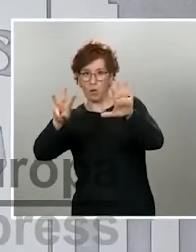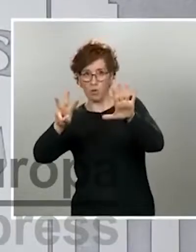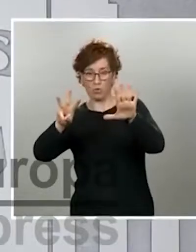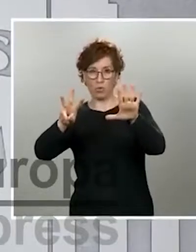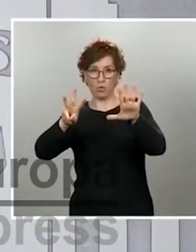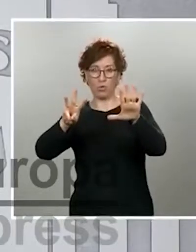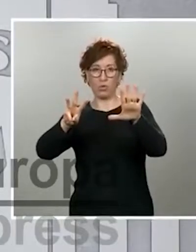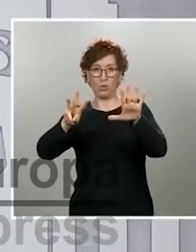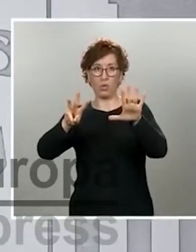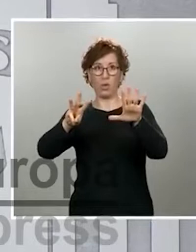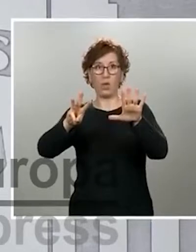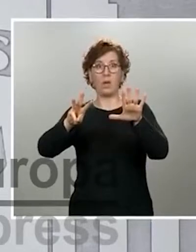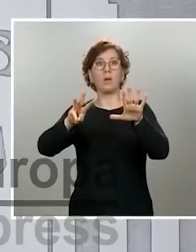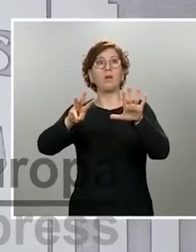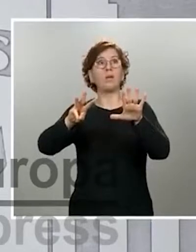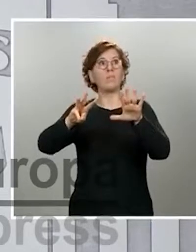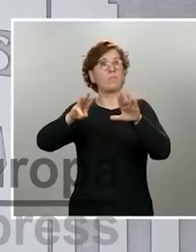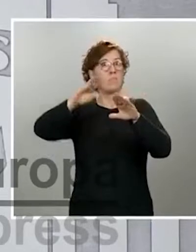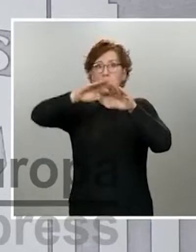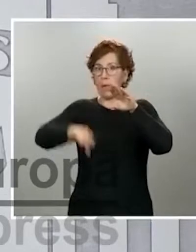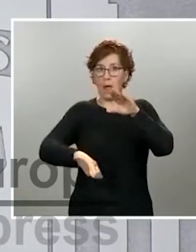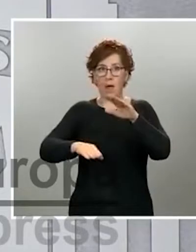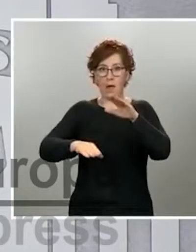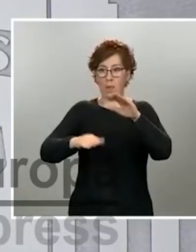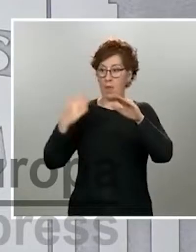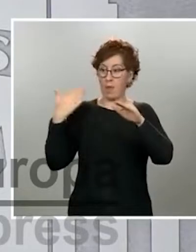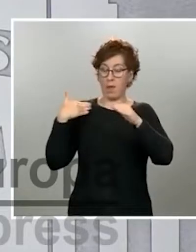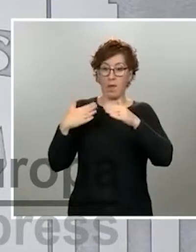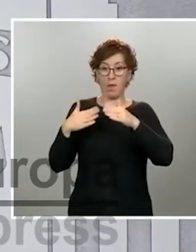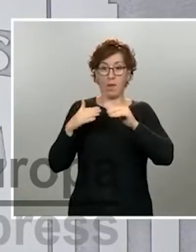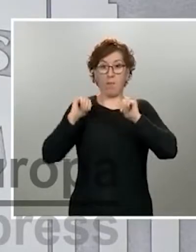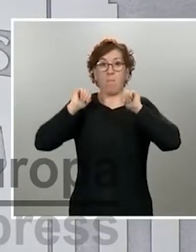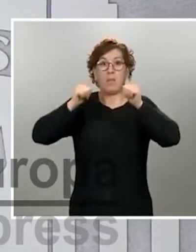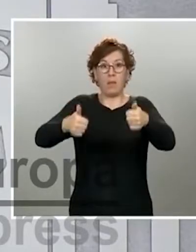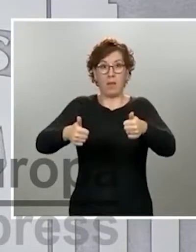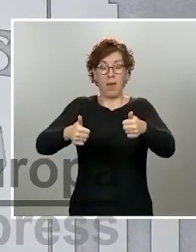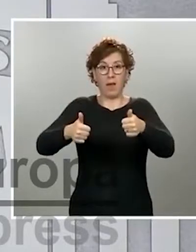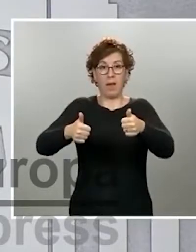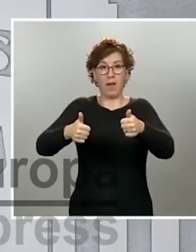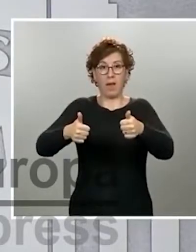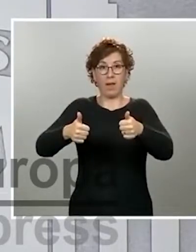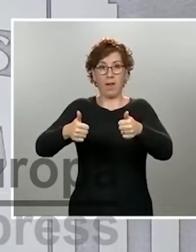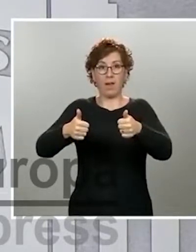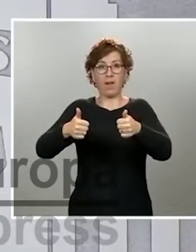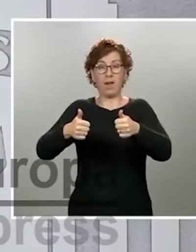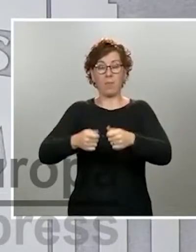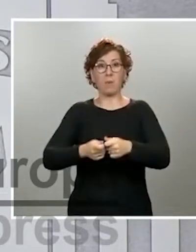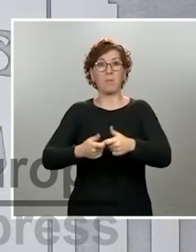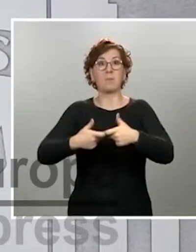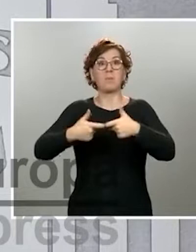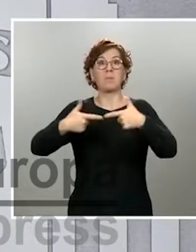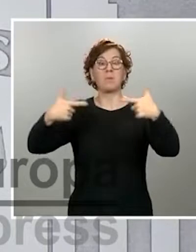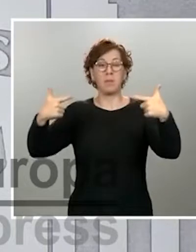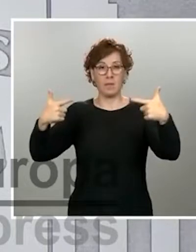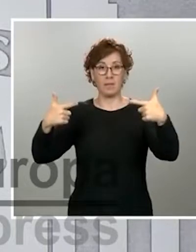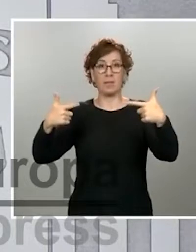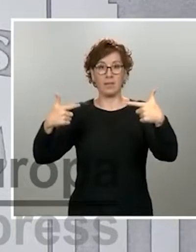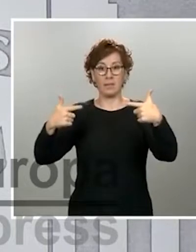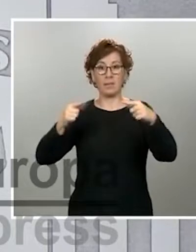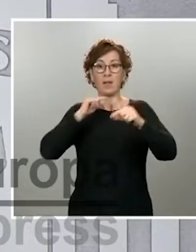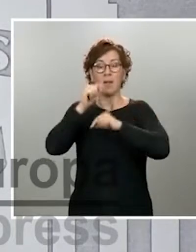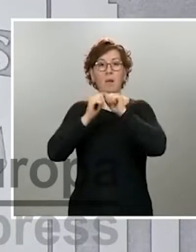segunda cifra más baja desde que se inició el incremento, la fase exponencial, incremento exponencial de la epidemia.